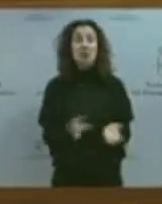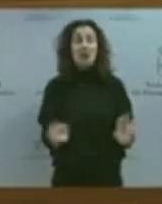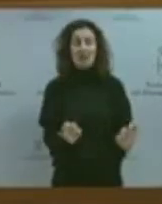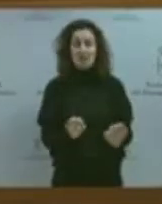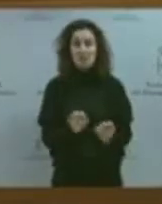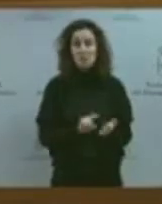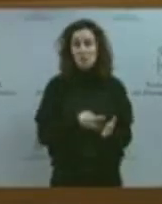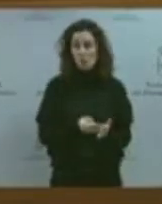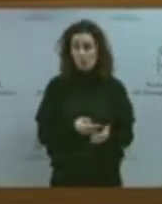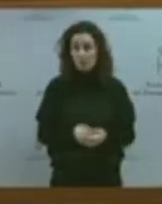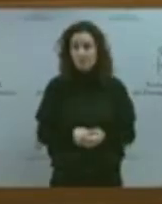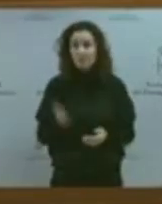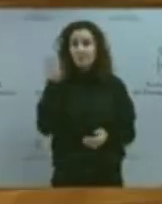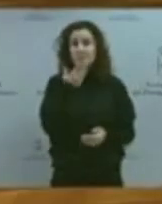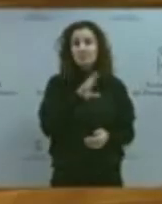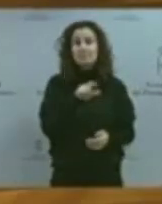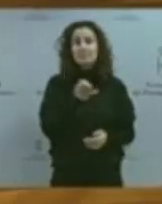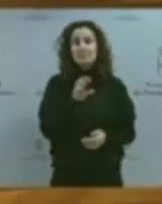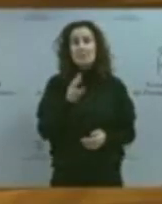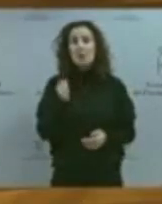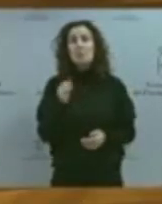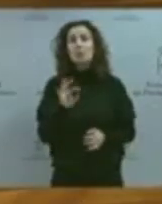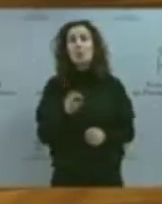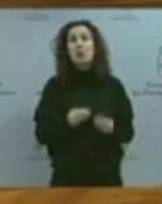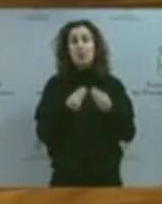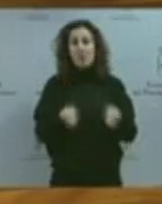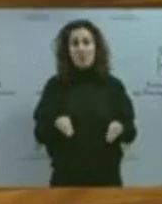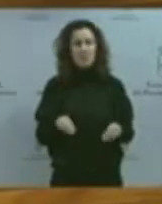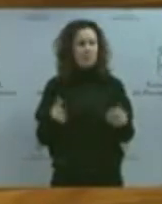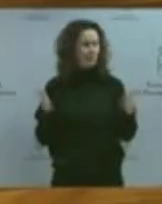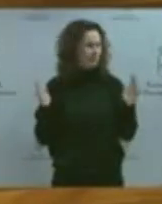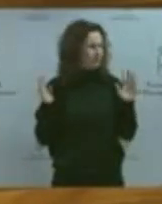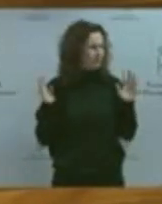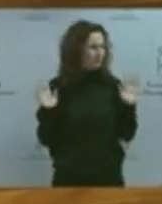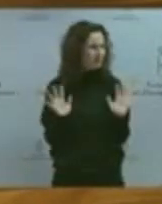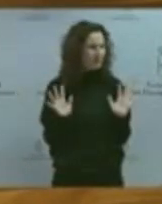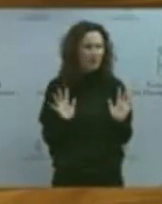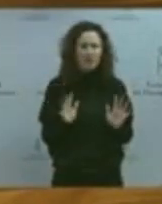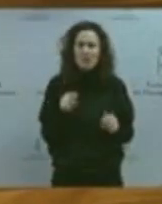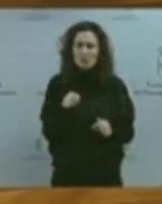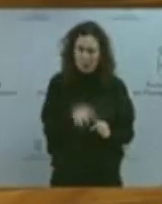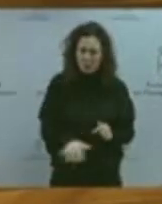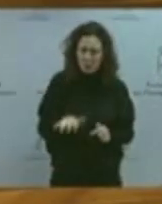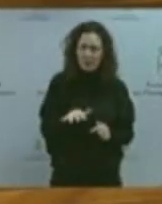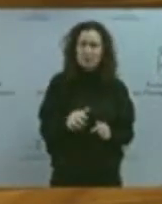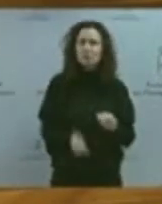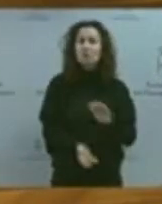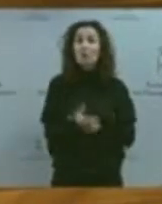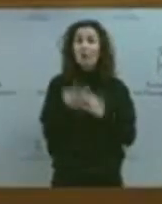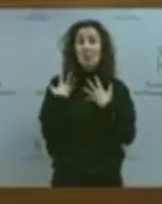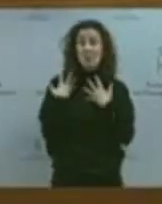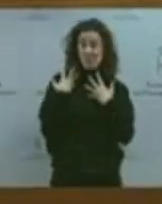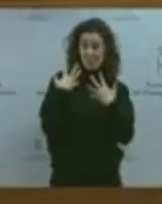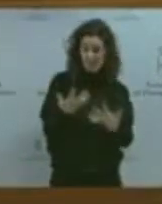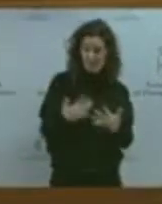Montoto, en Siero. Gravísimo el asunto del Colegio Celestino Montoto, lo que ha ocurrido. 10 años también, más de 10 años llevan pidiendo los padres y las madres,